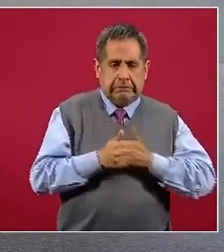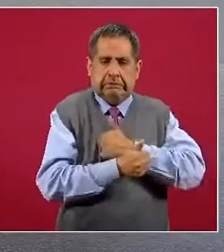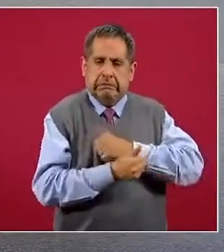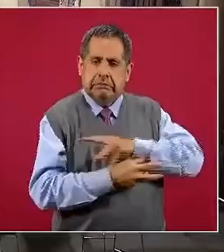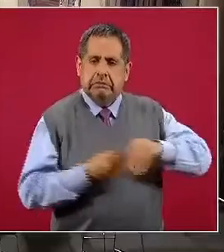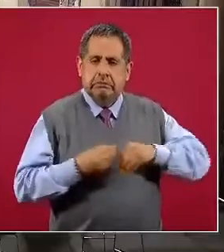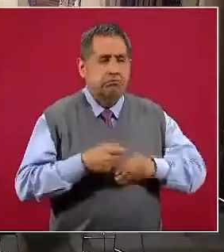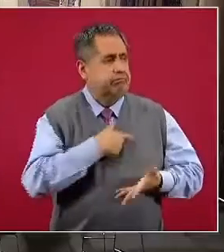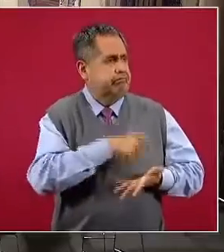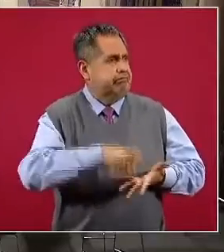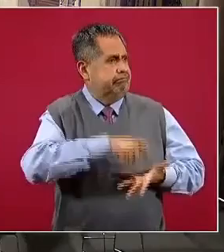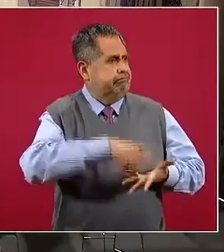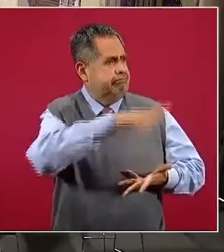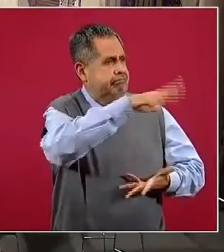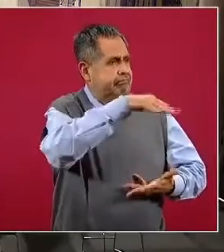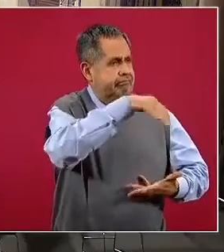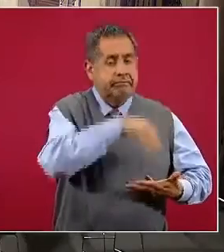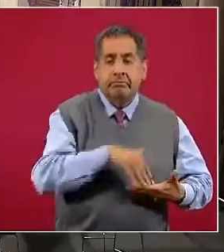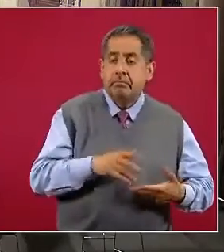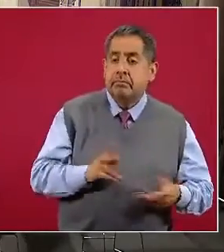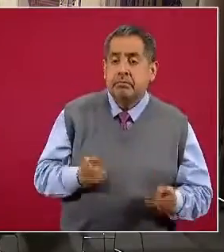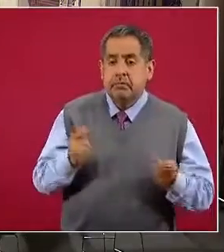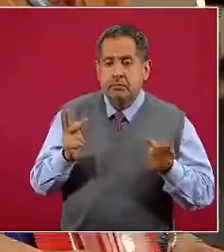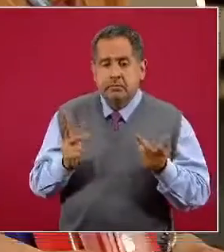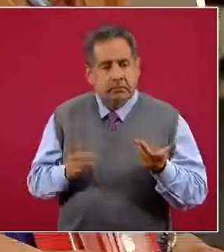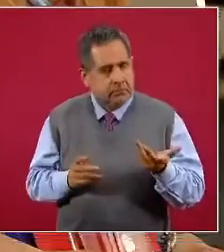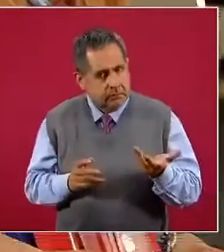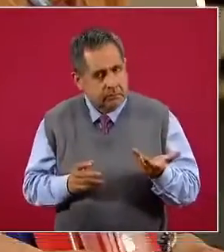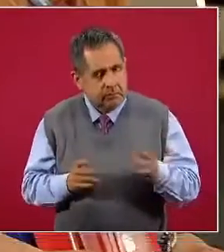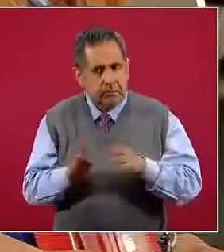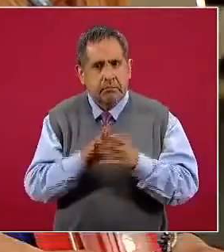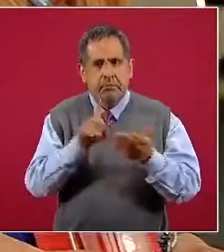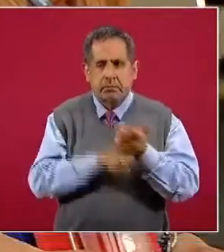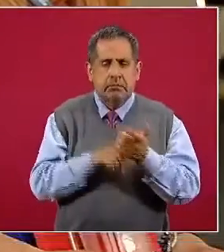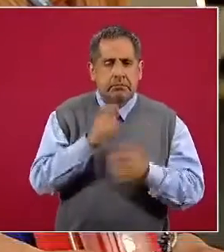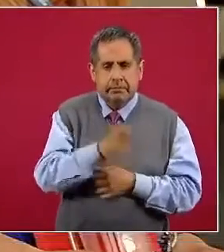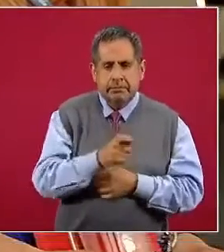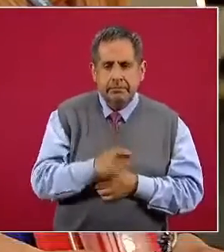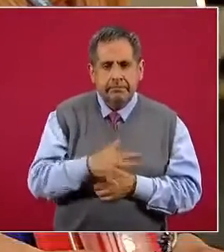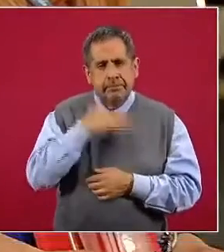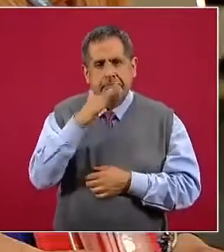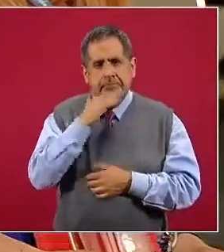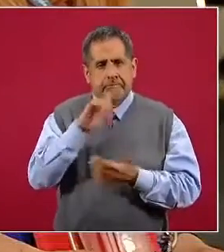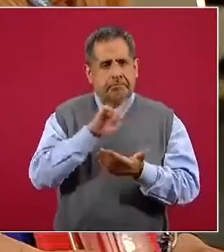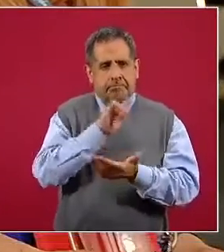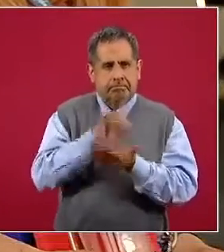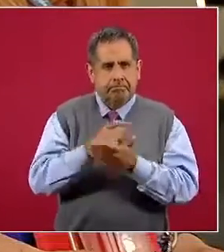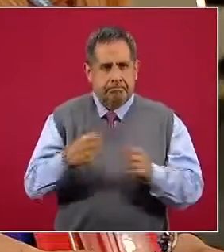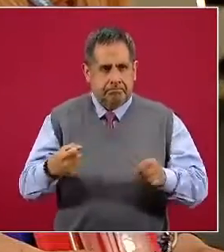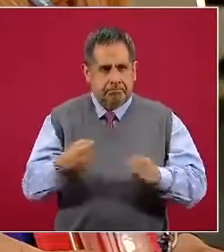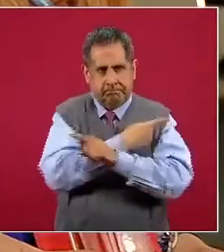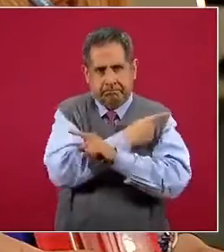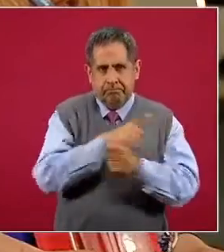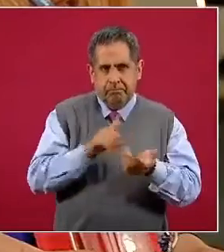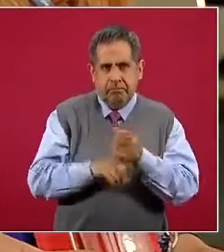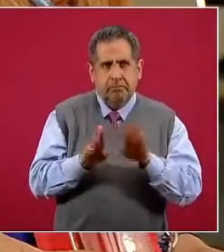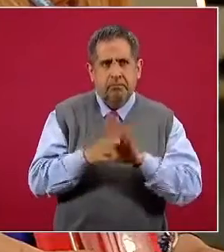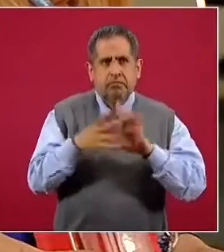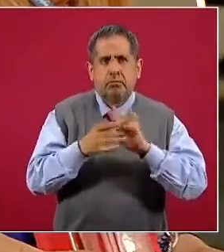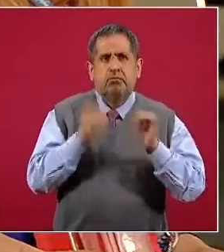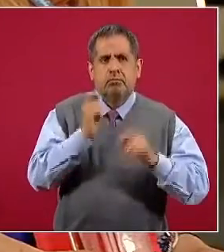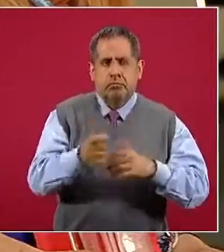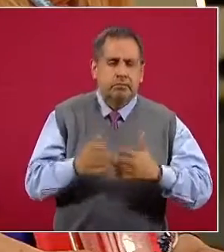disfrazar compras y de alguna manera darle un cauce ilegal a estas donaciones que se